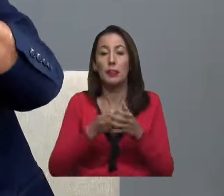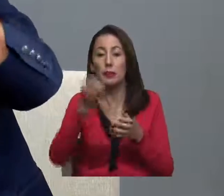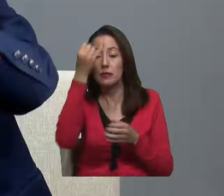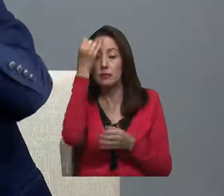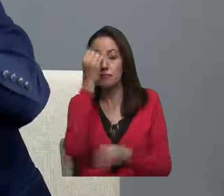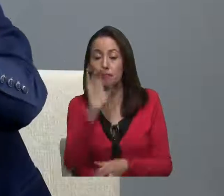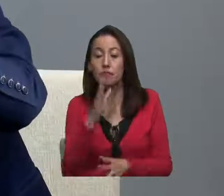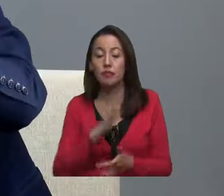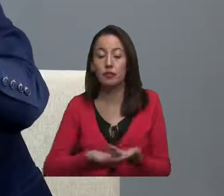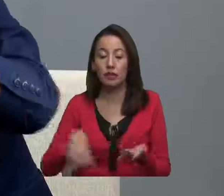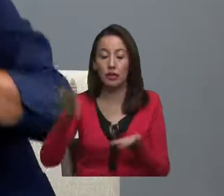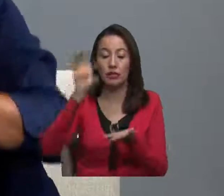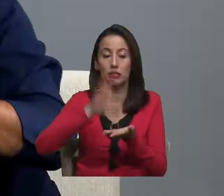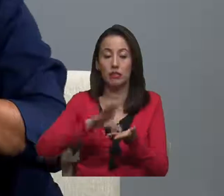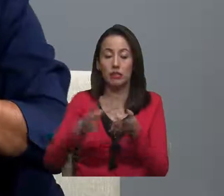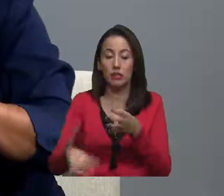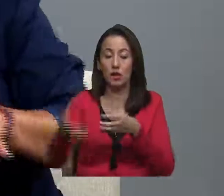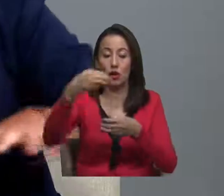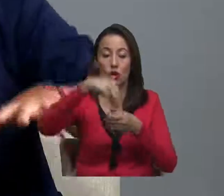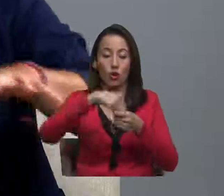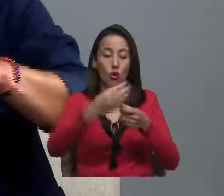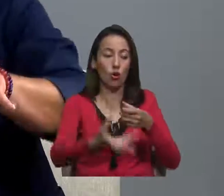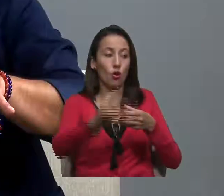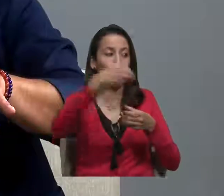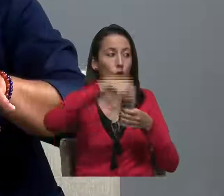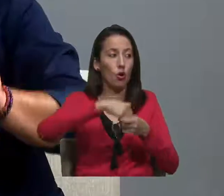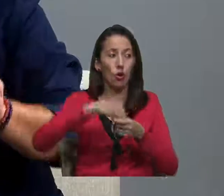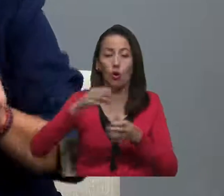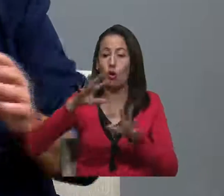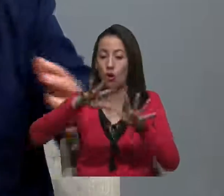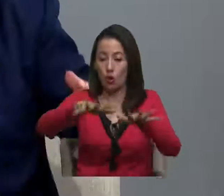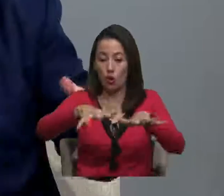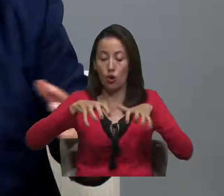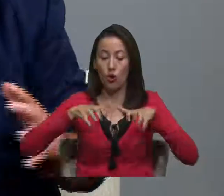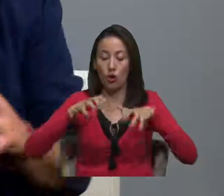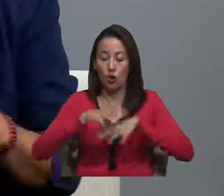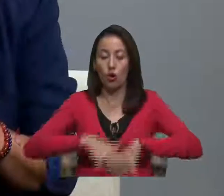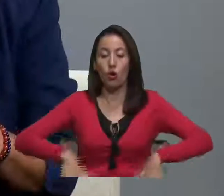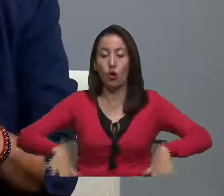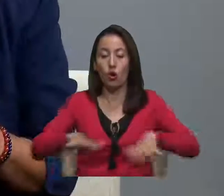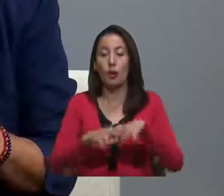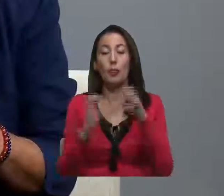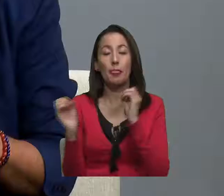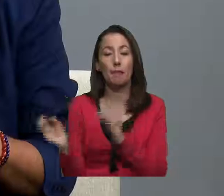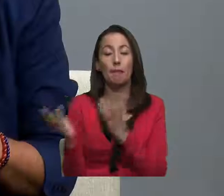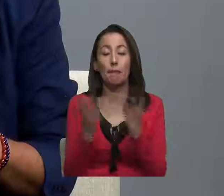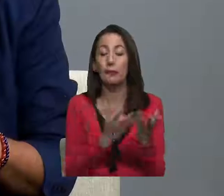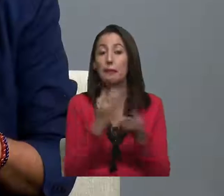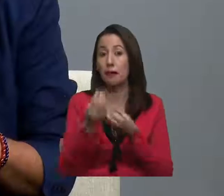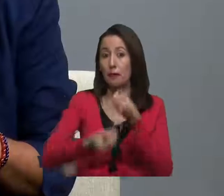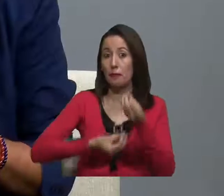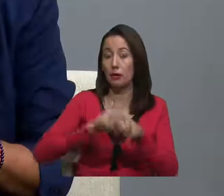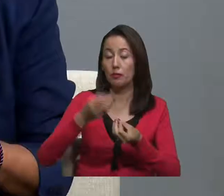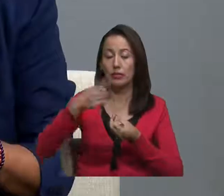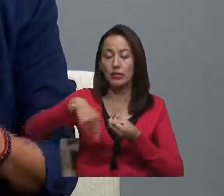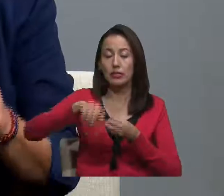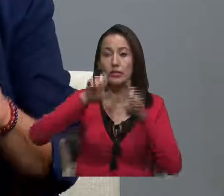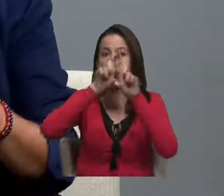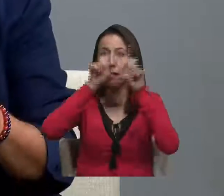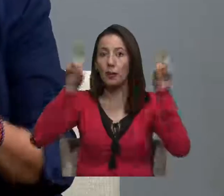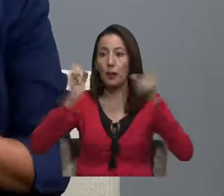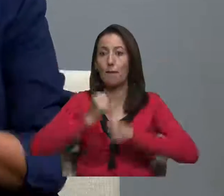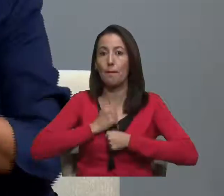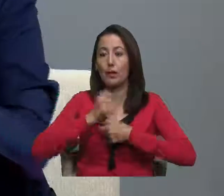centros de acopio ubicados estratégicamente liderados por las empresas provinciales y